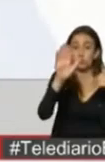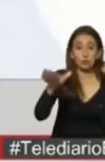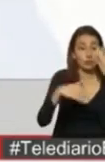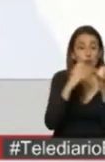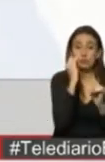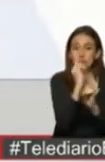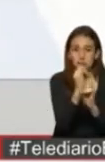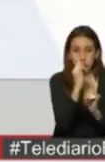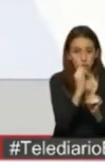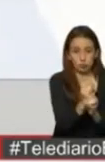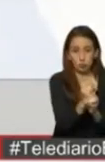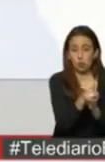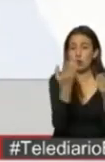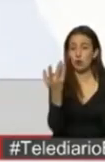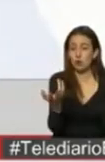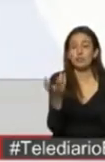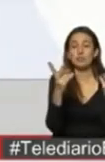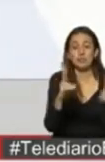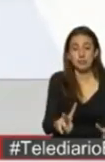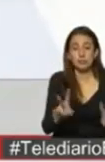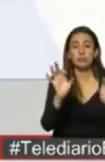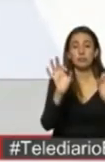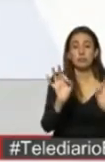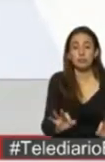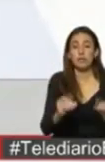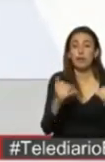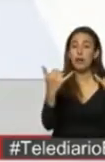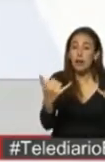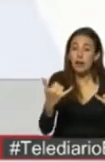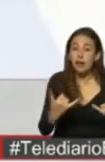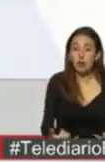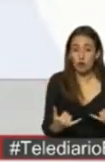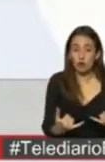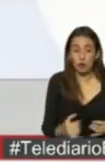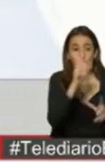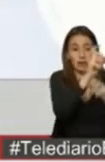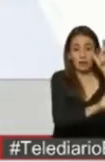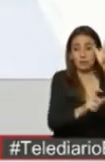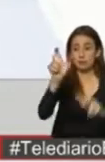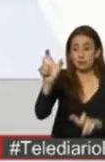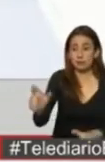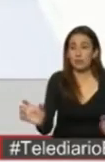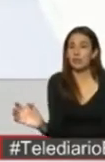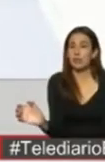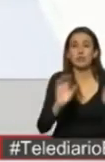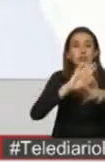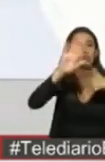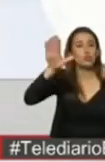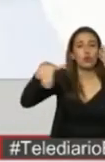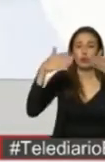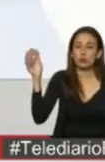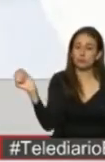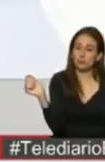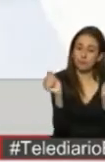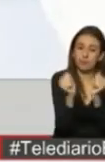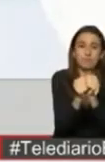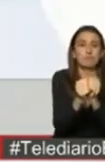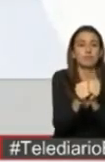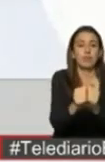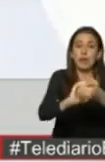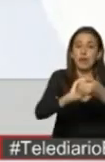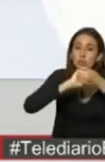Estado, sobre todo porque es el momento en que la ciudadanía tiene que unirse. Es el momento en